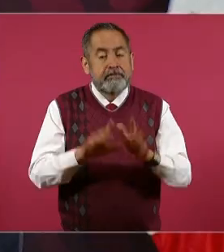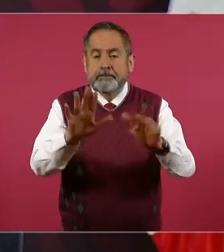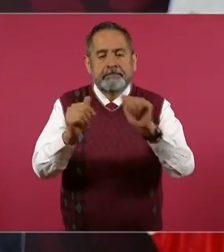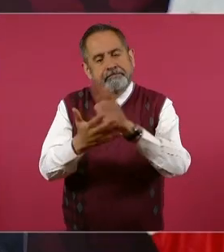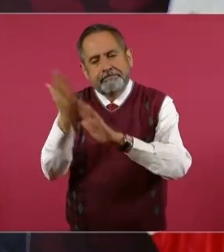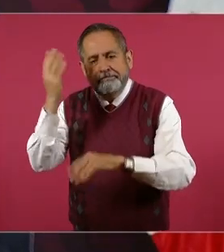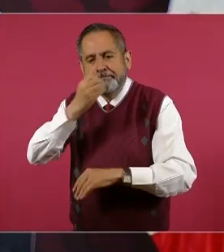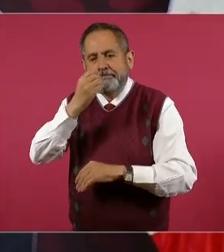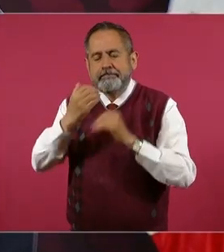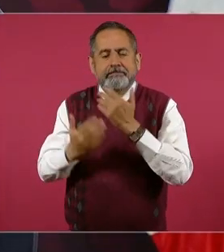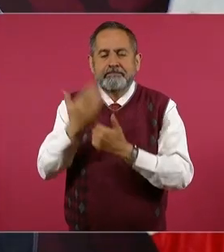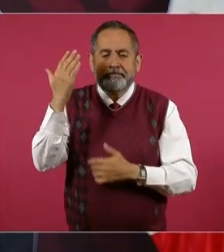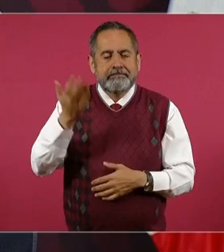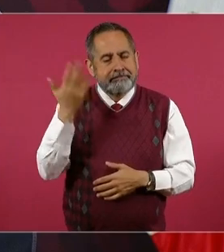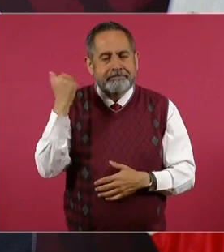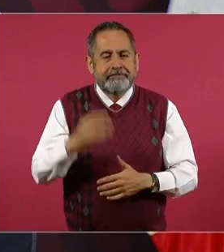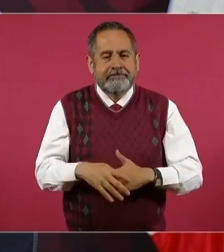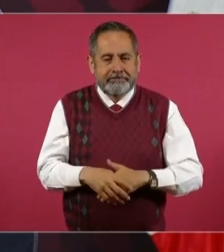Vámonos a desayunar.